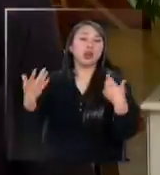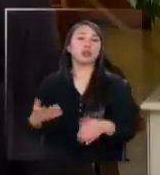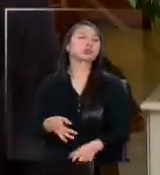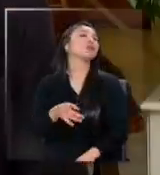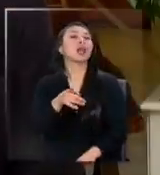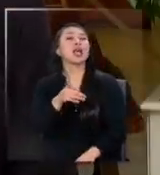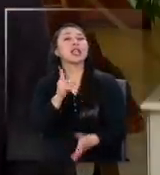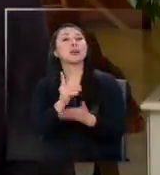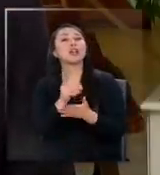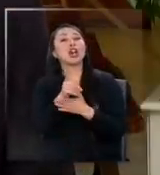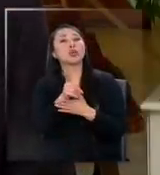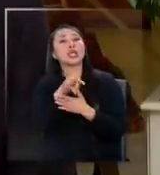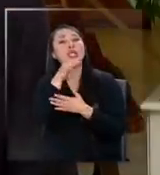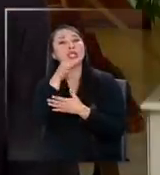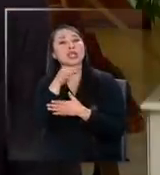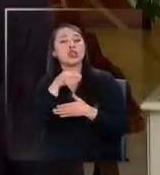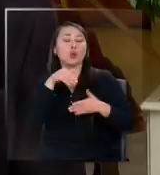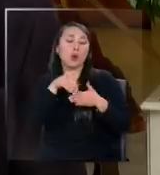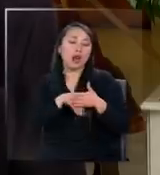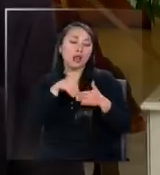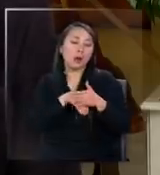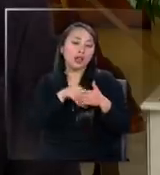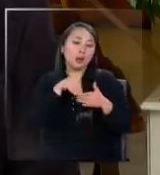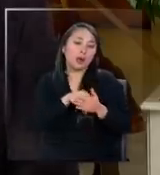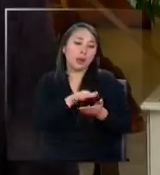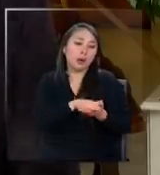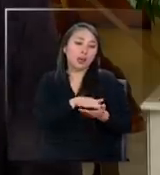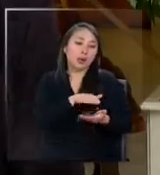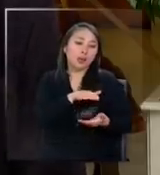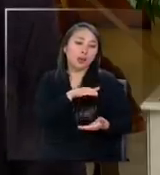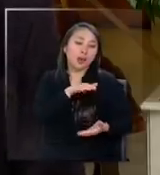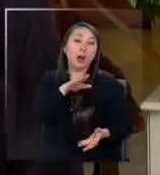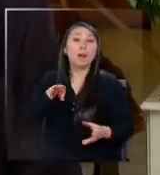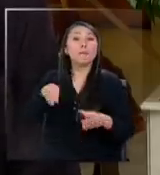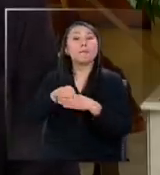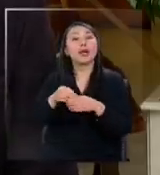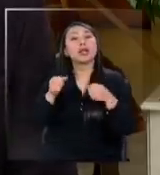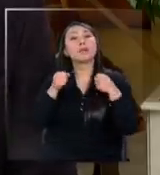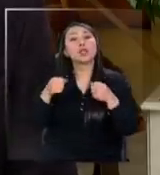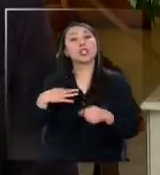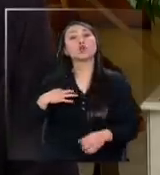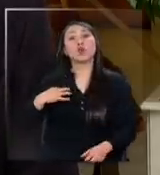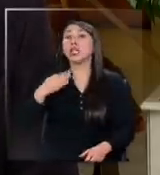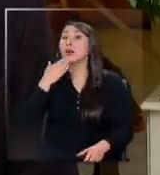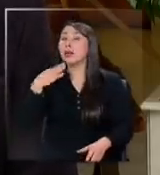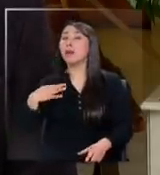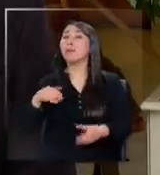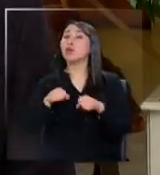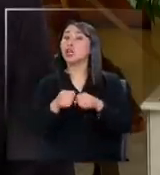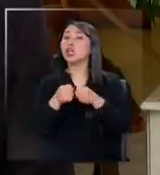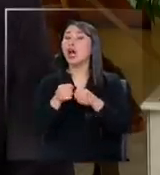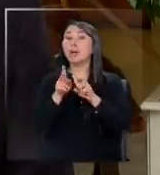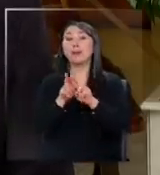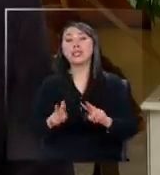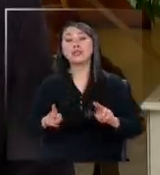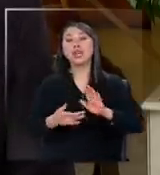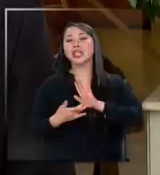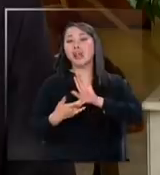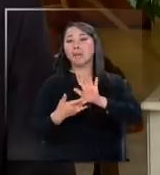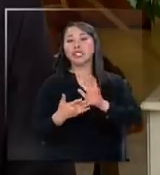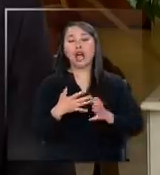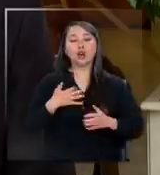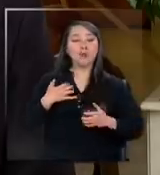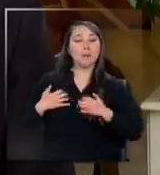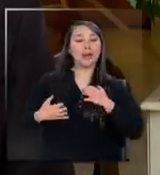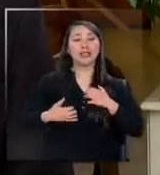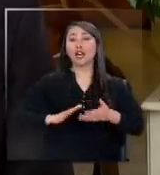Usted dice, esto se ha ido acumulando con el tiempo y parte de esas protestas ciudadanas, incluidas ciertamente las protestas pacíficas, dan cuenta de un malestar con toda